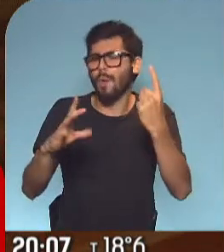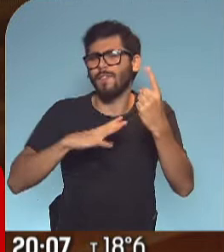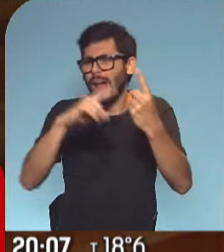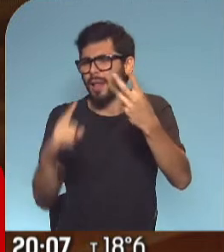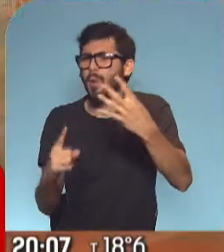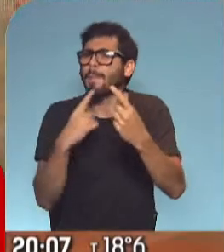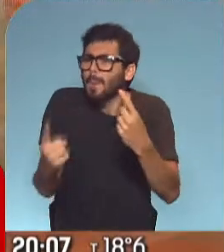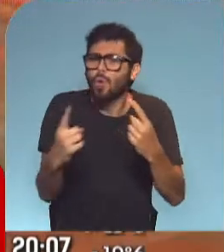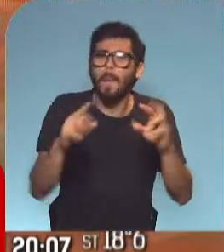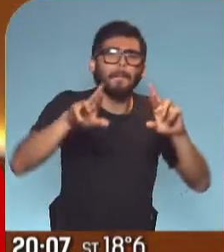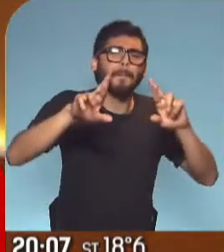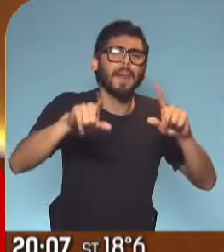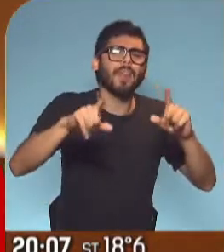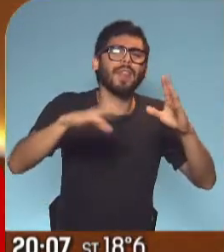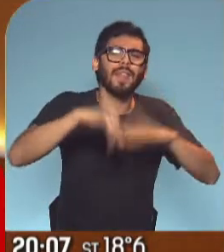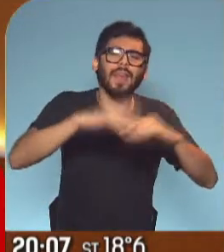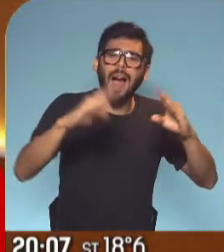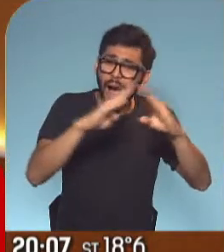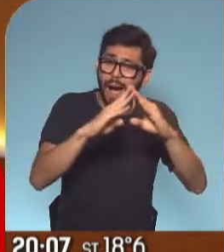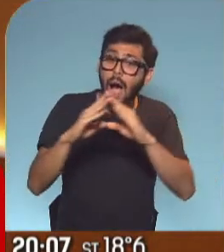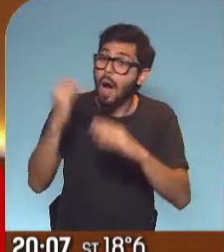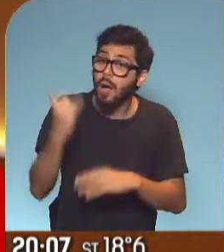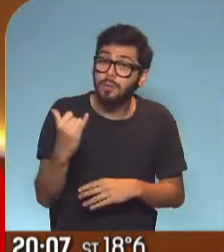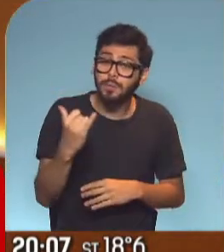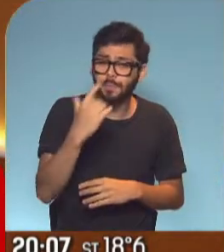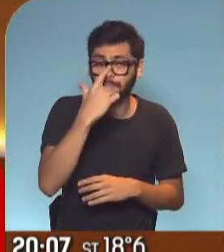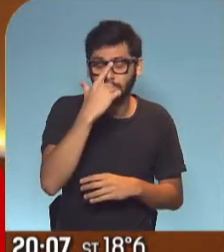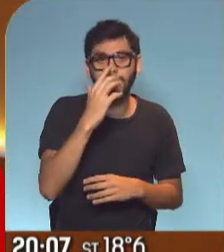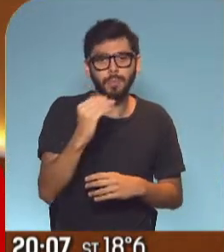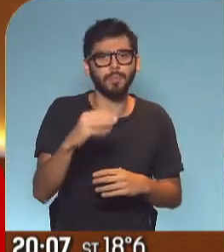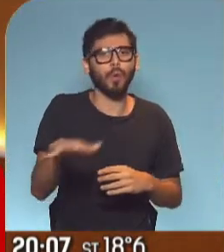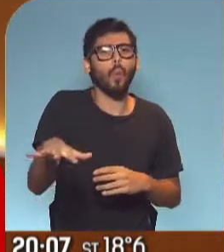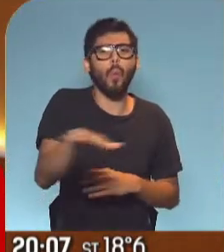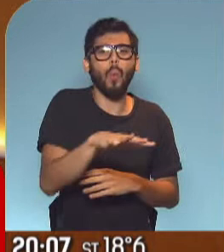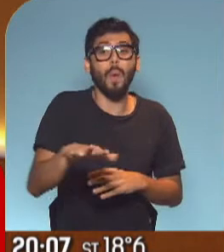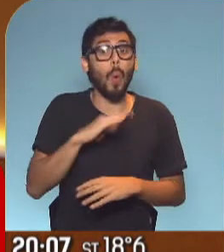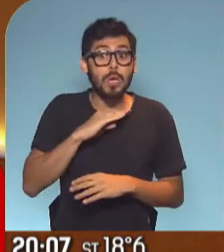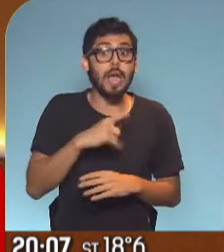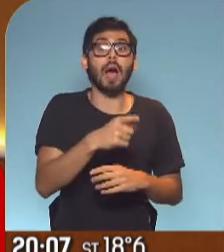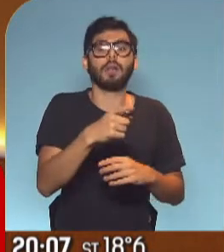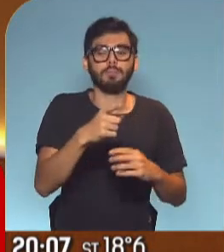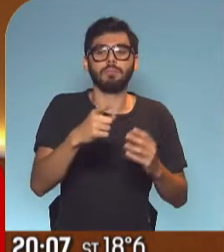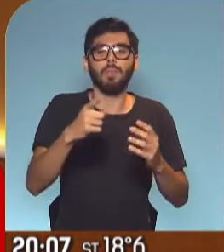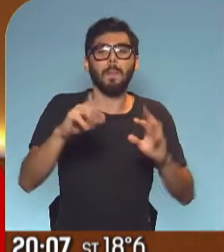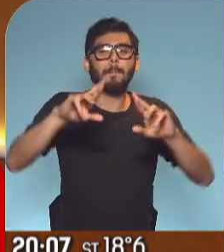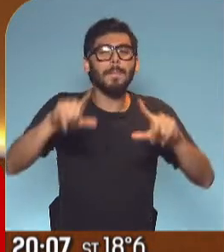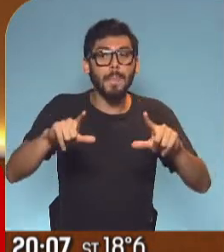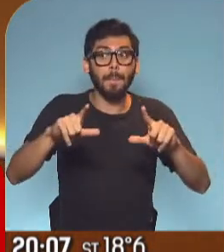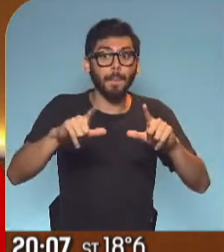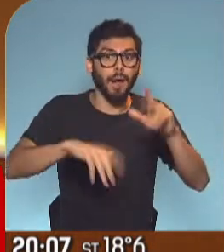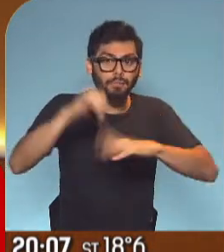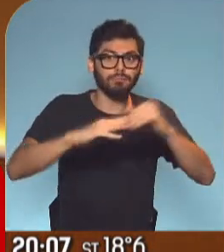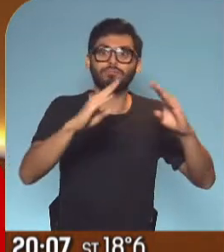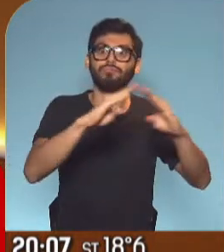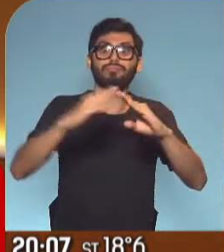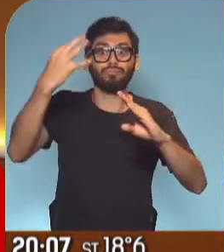viviendas sociales? A ver, en marcha hay procesos de urbanización de barrios populares que son maneras de abordar la crisis habitacional